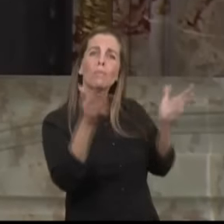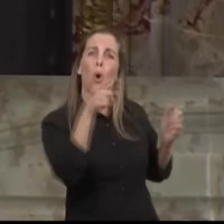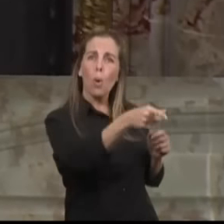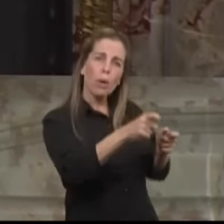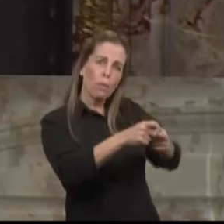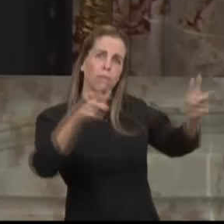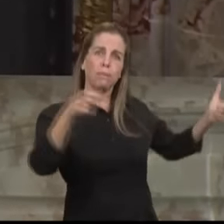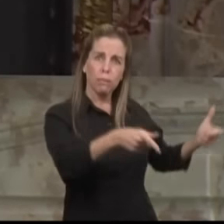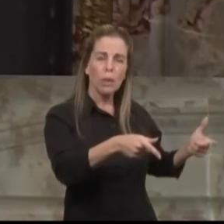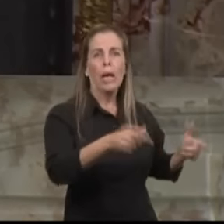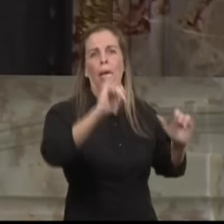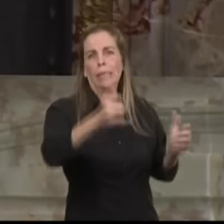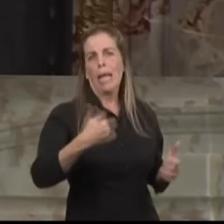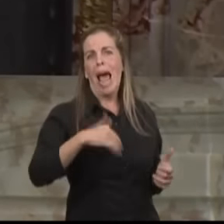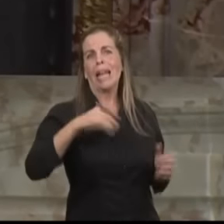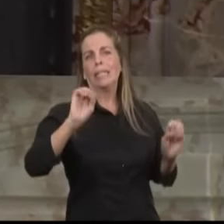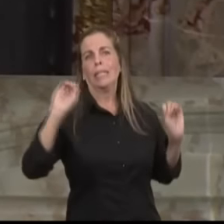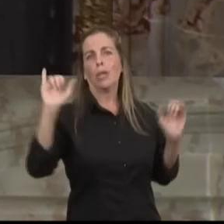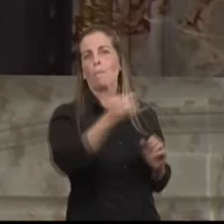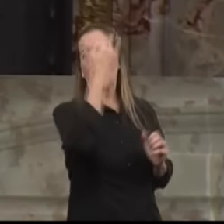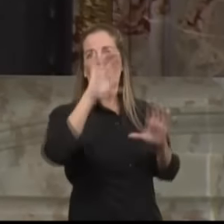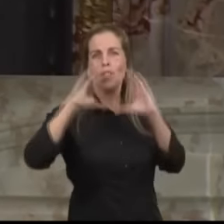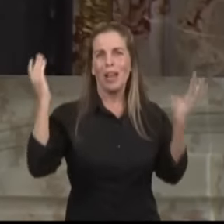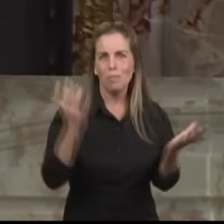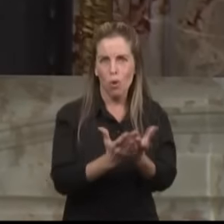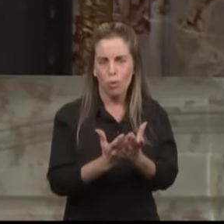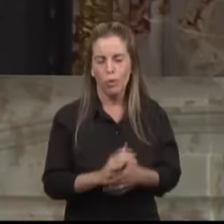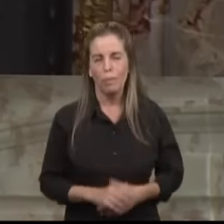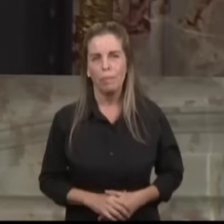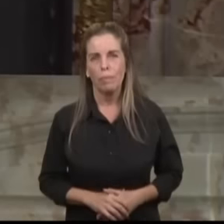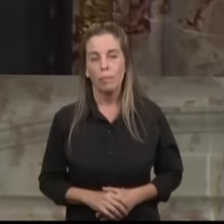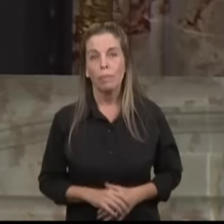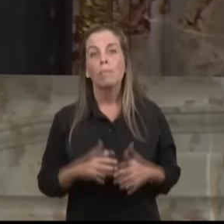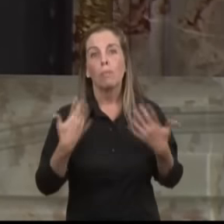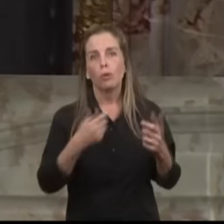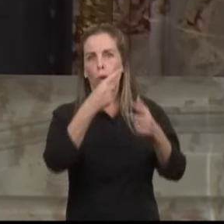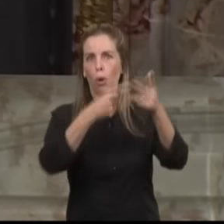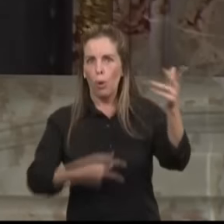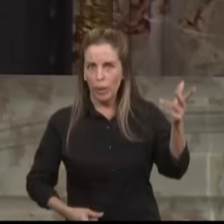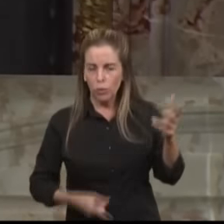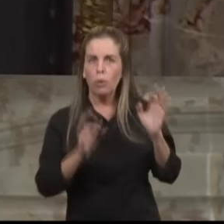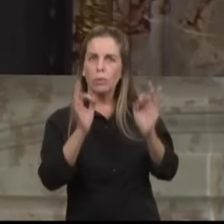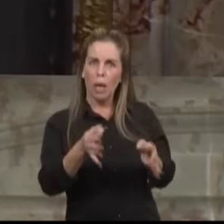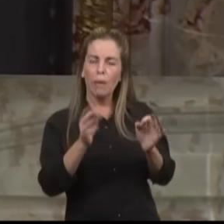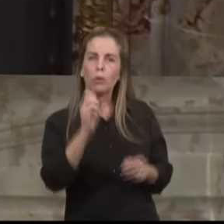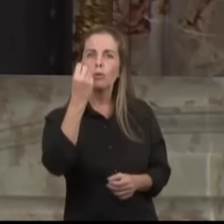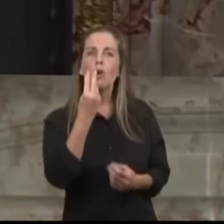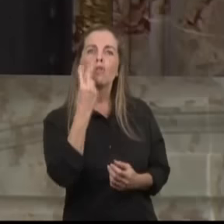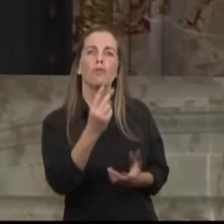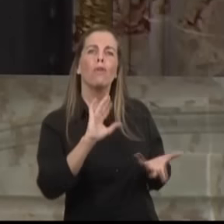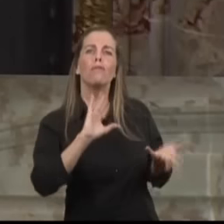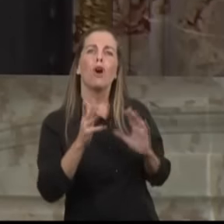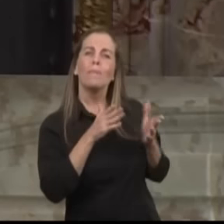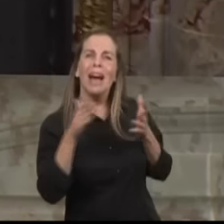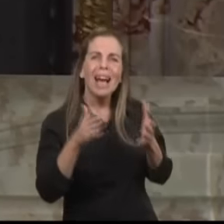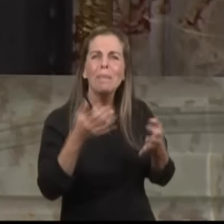el país más próspero no solo del mundo, sino de la galaxia entera. Por todo esto, sepa que solo hay 2 caminos